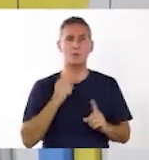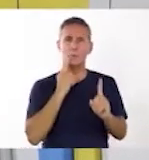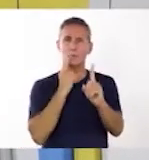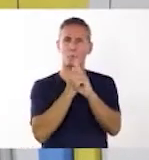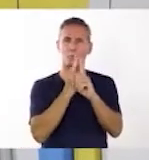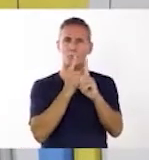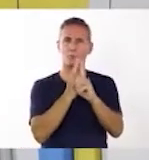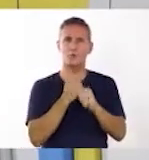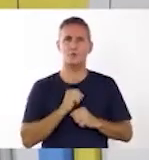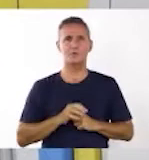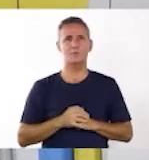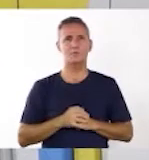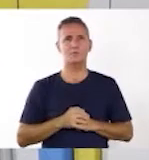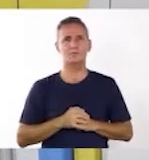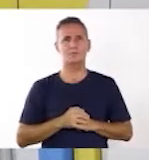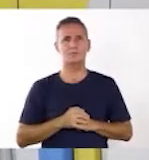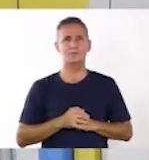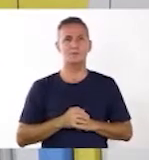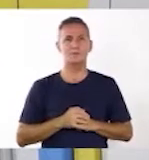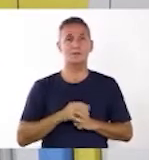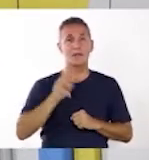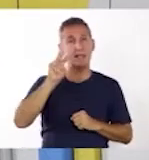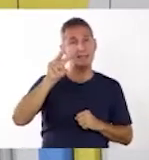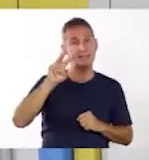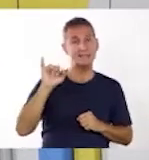al tercer semestre, pero por encuentro.